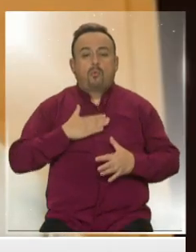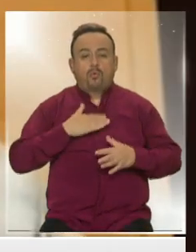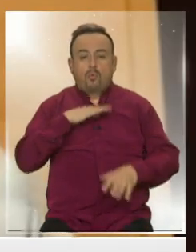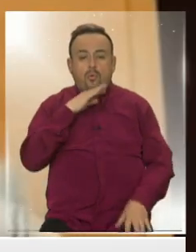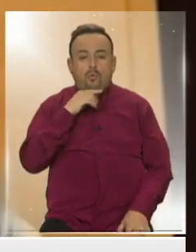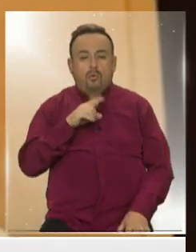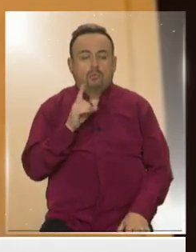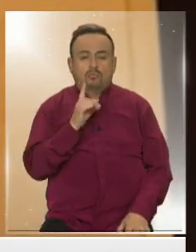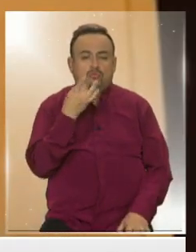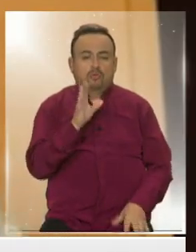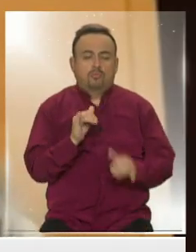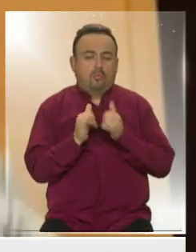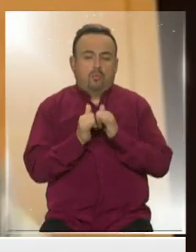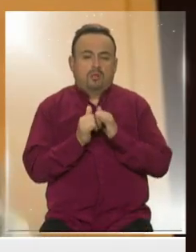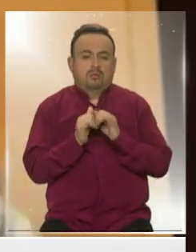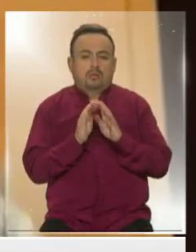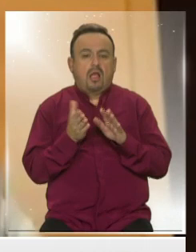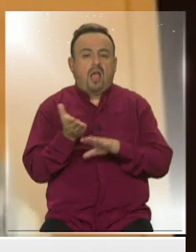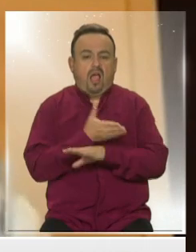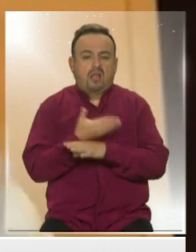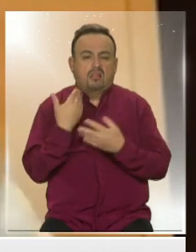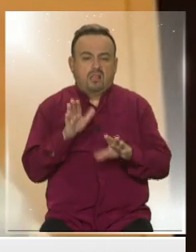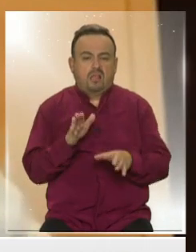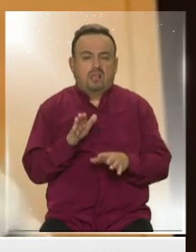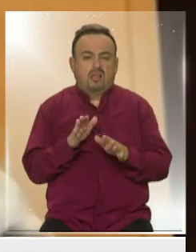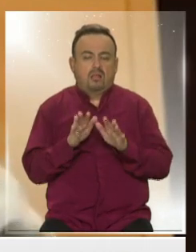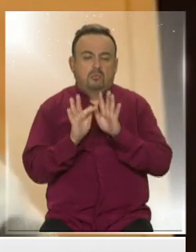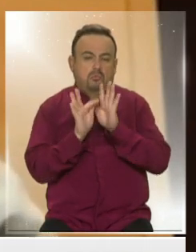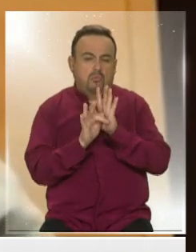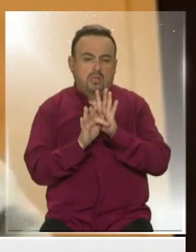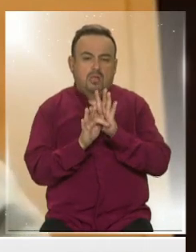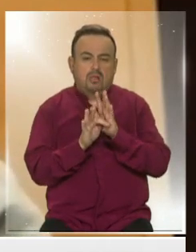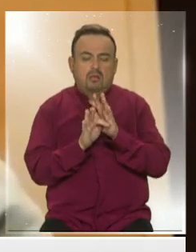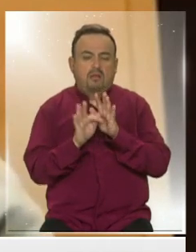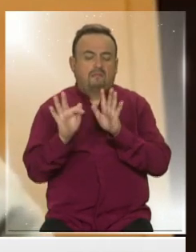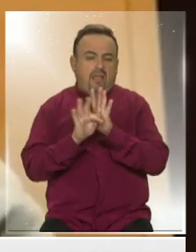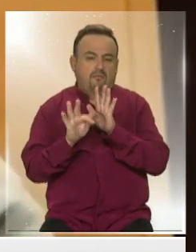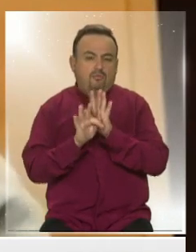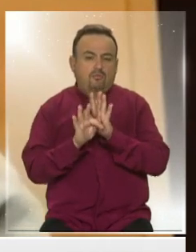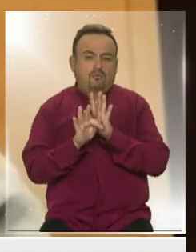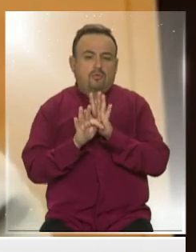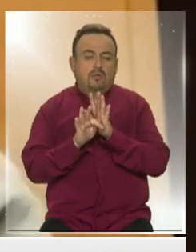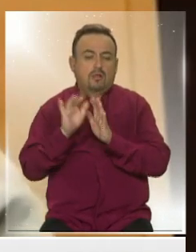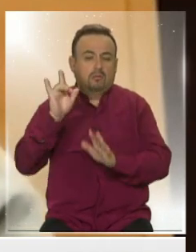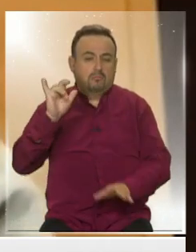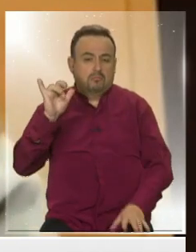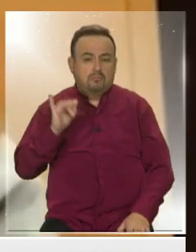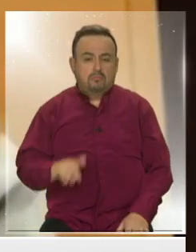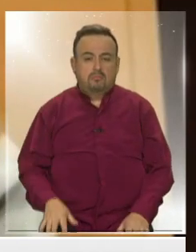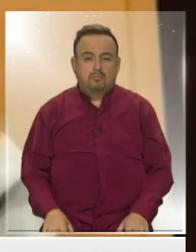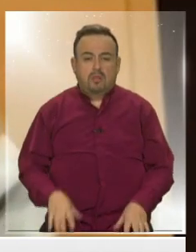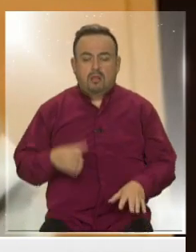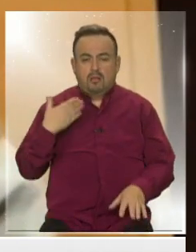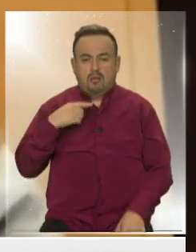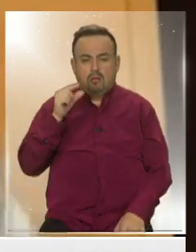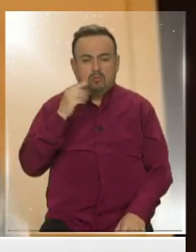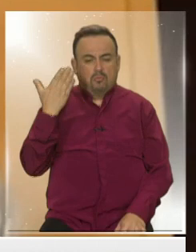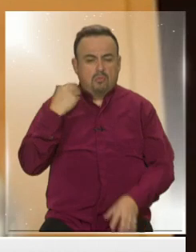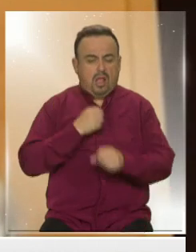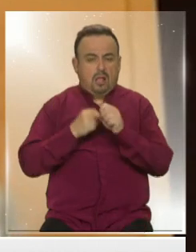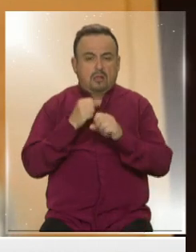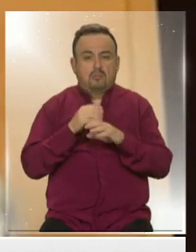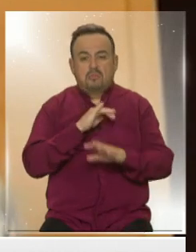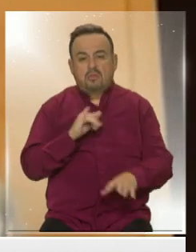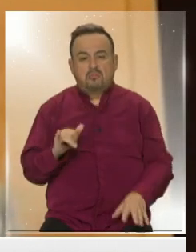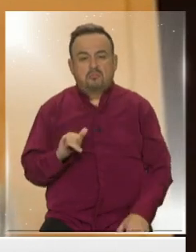No, solamente WhatsApp. Yo tuve Twitter, Facebook, Instagram, hasta hace un par de años.